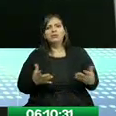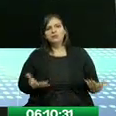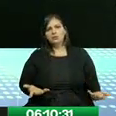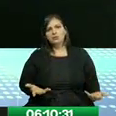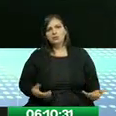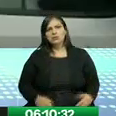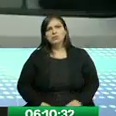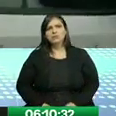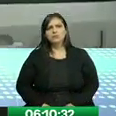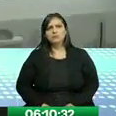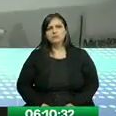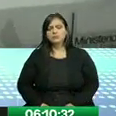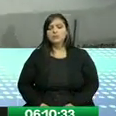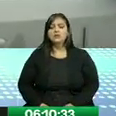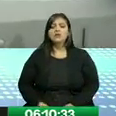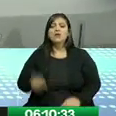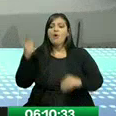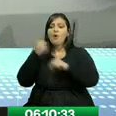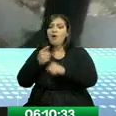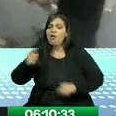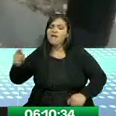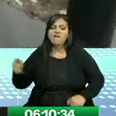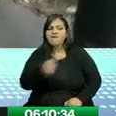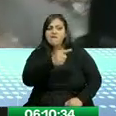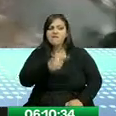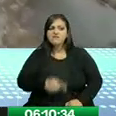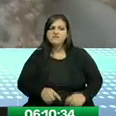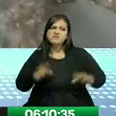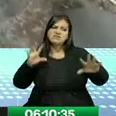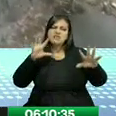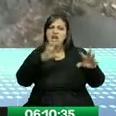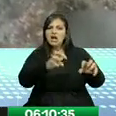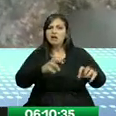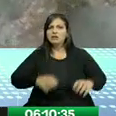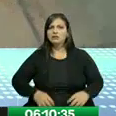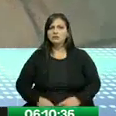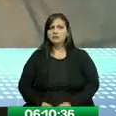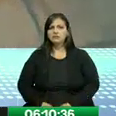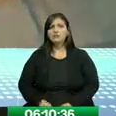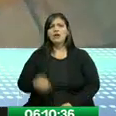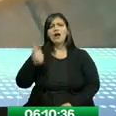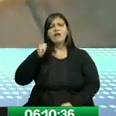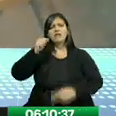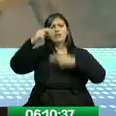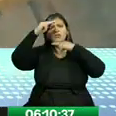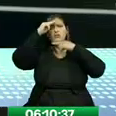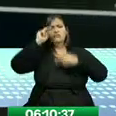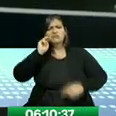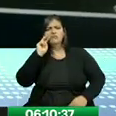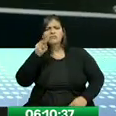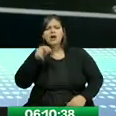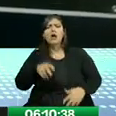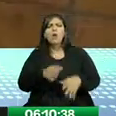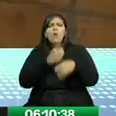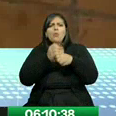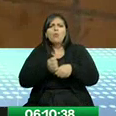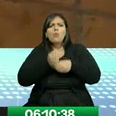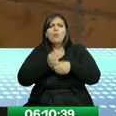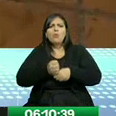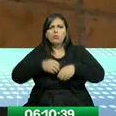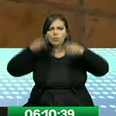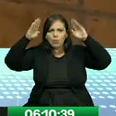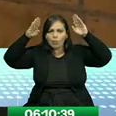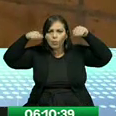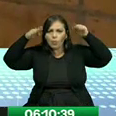otros iban a robar. Oiga, mi querida. Ayer pasamos la del burro también, ¿no? La del burro, ahora es el perro. Ahora es perro. Imagínense, mañana va a ser la gallina. A